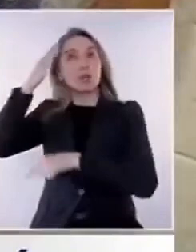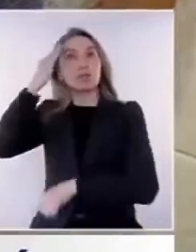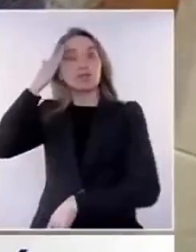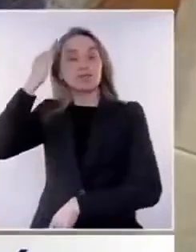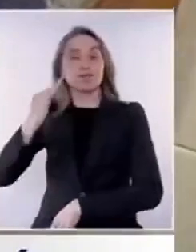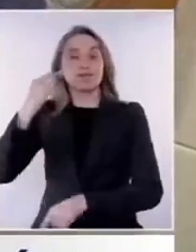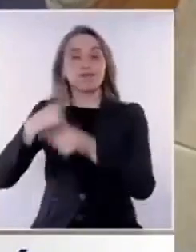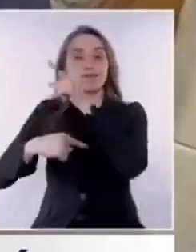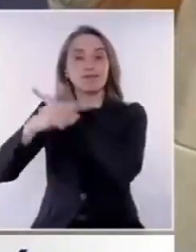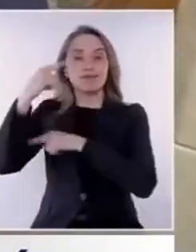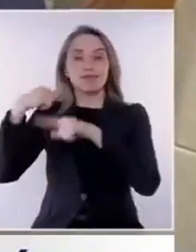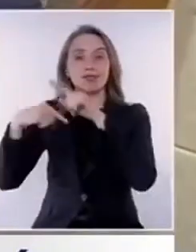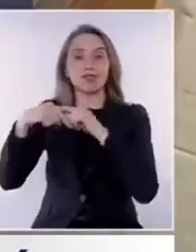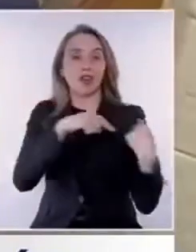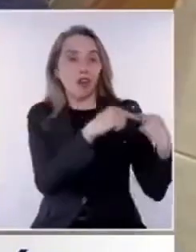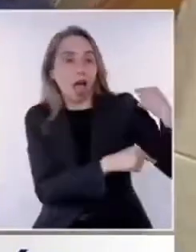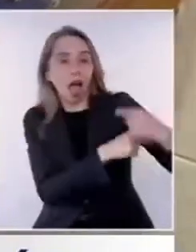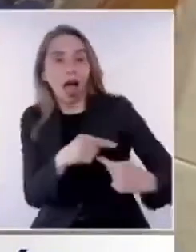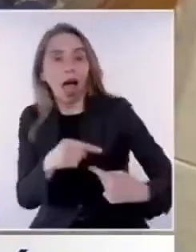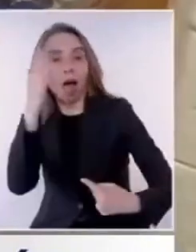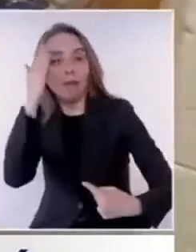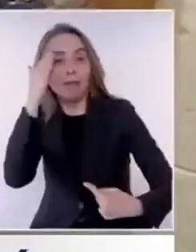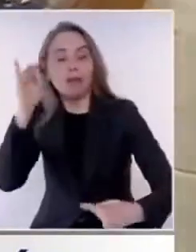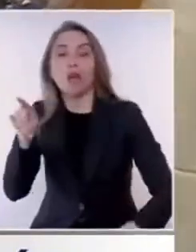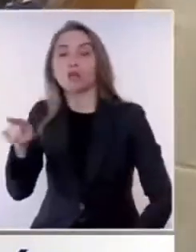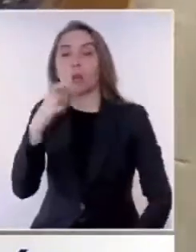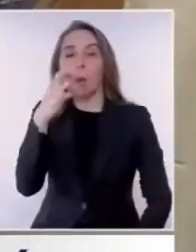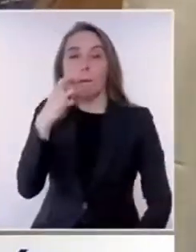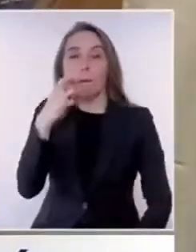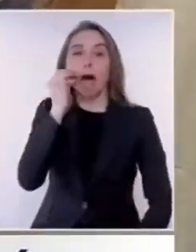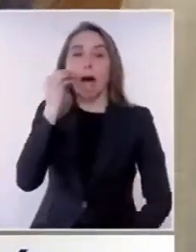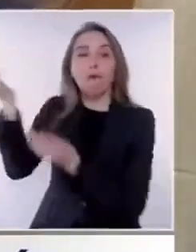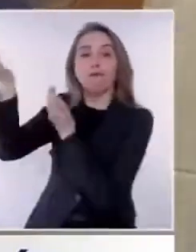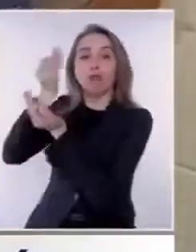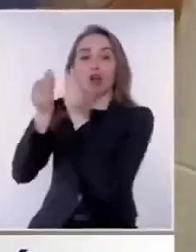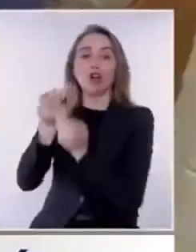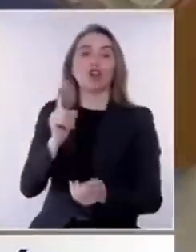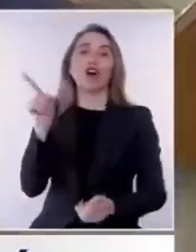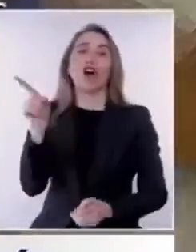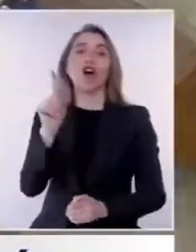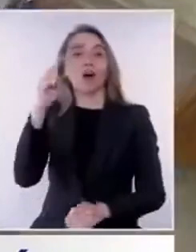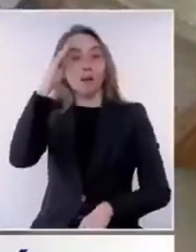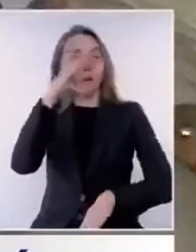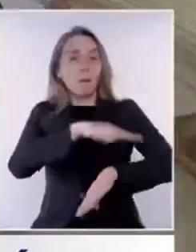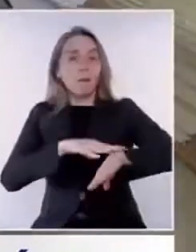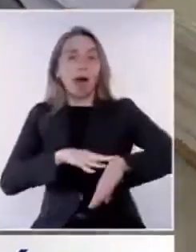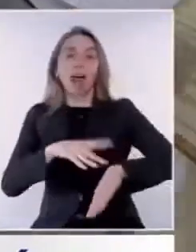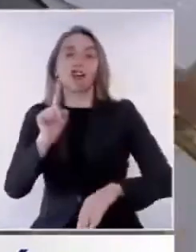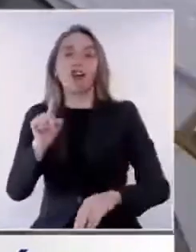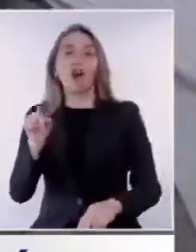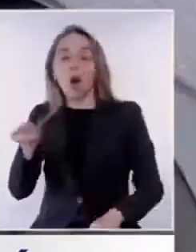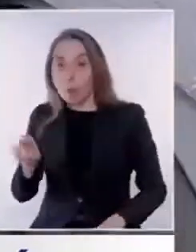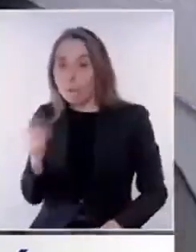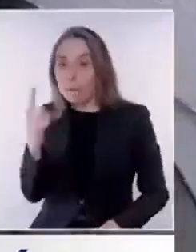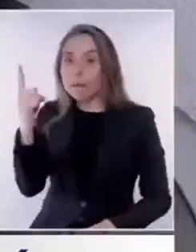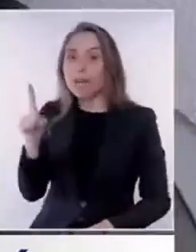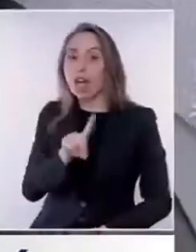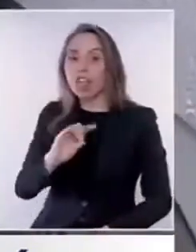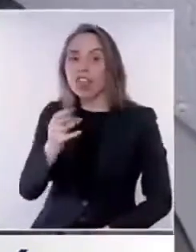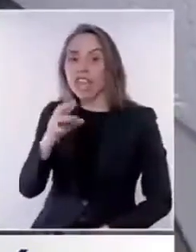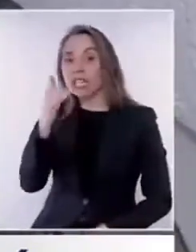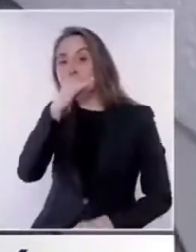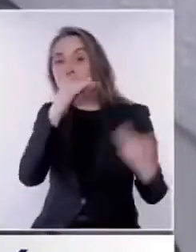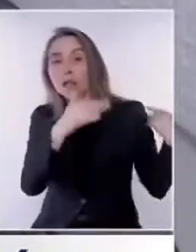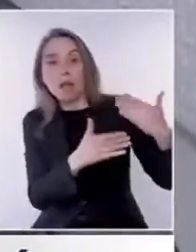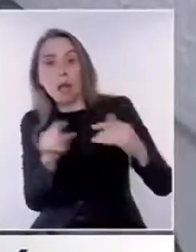la historia del combate. ¿Tu padre o tu abuelo también son? No, fueron un marino. ¿No? No. ¿Tú eres el primero después de Seger? No